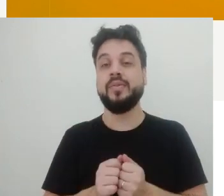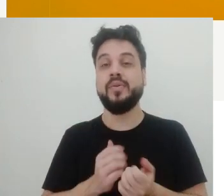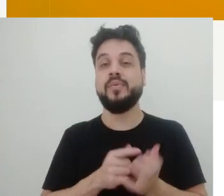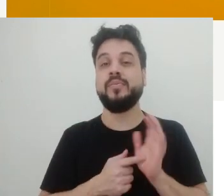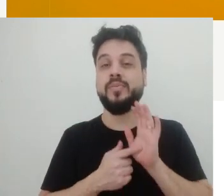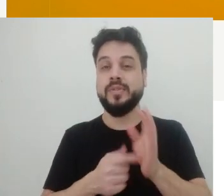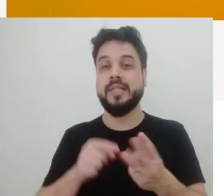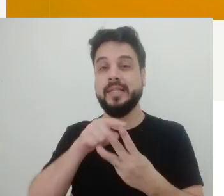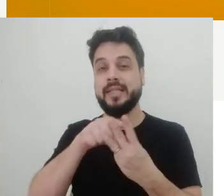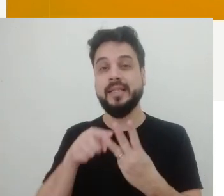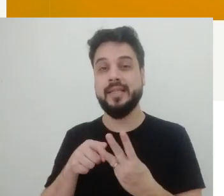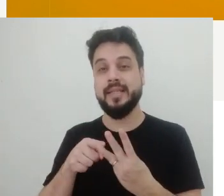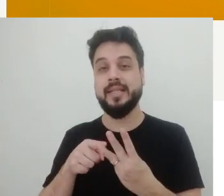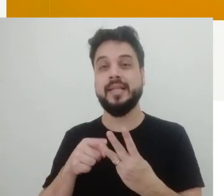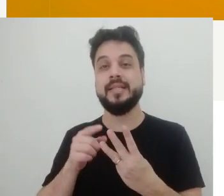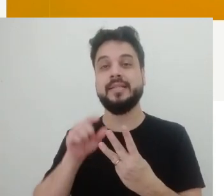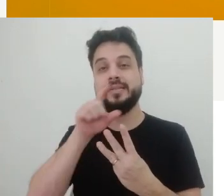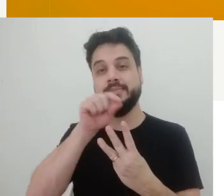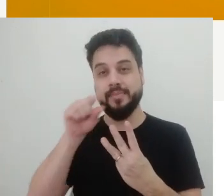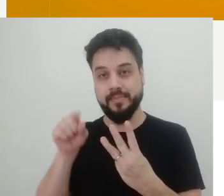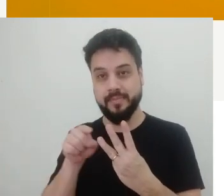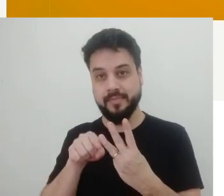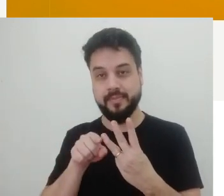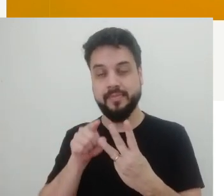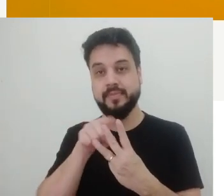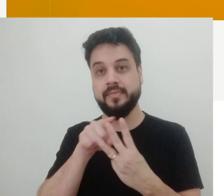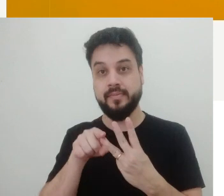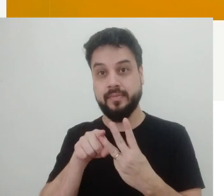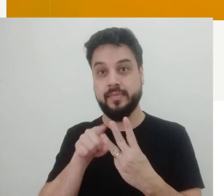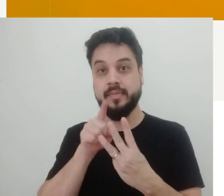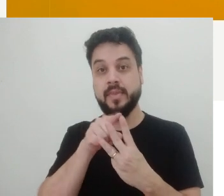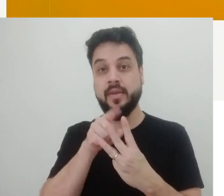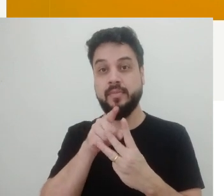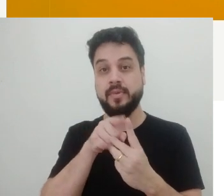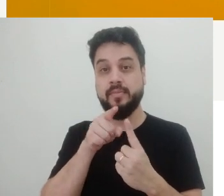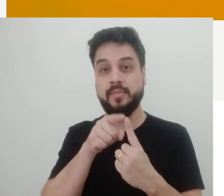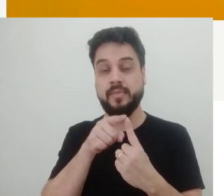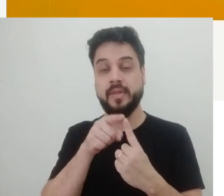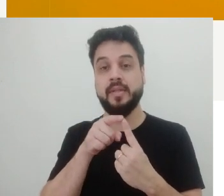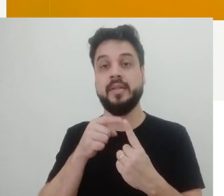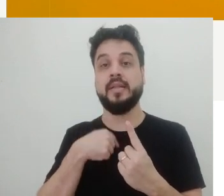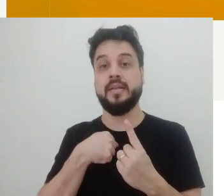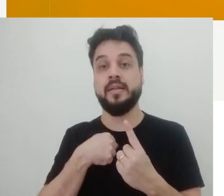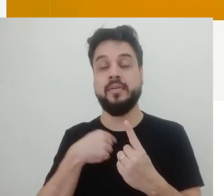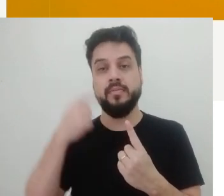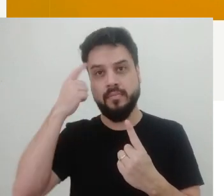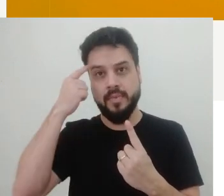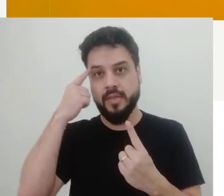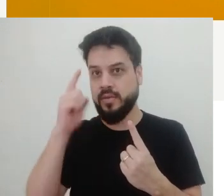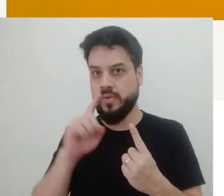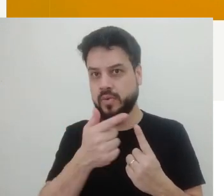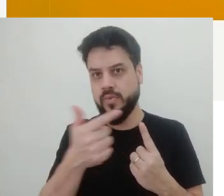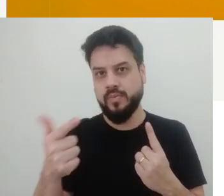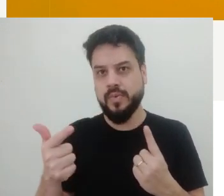la disciplina o por la interdisciplina. Más bien, yo no quiero